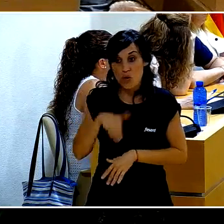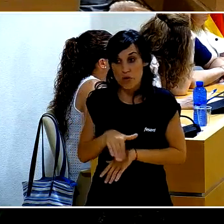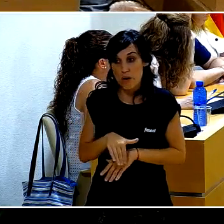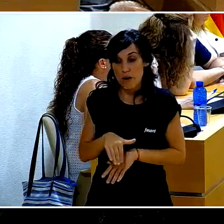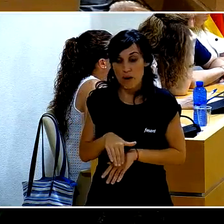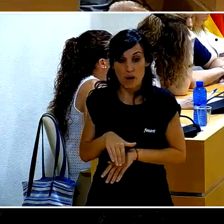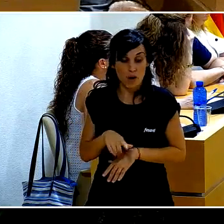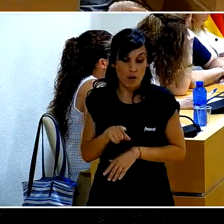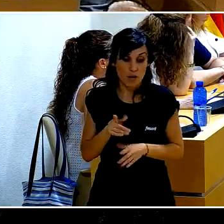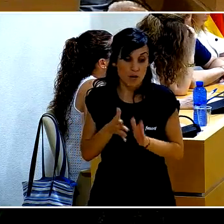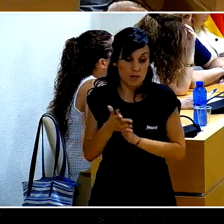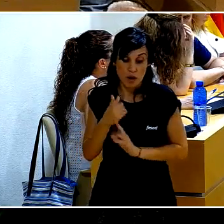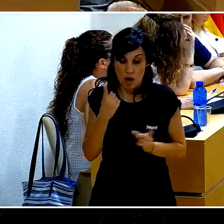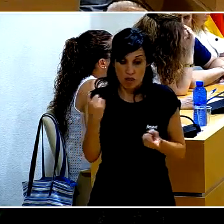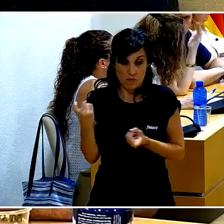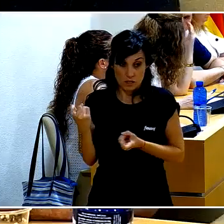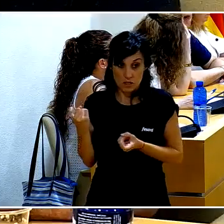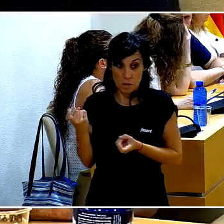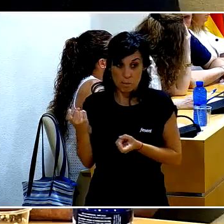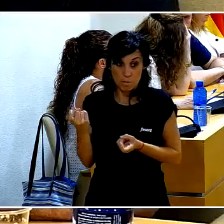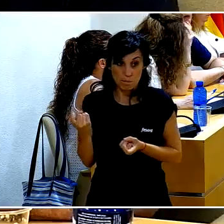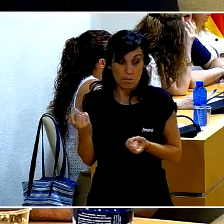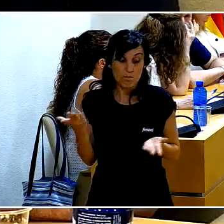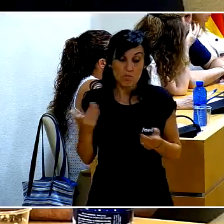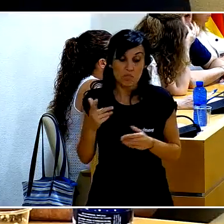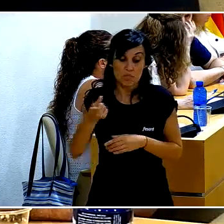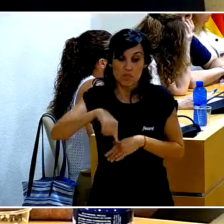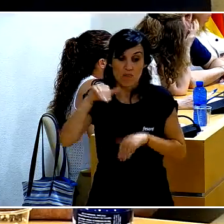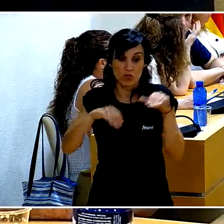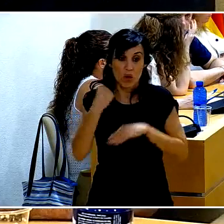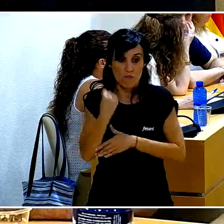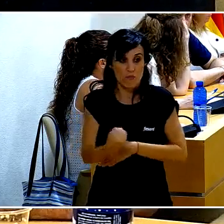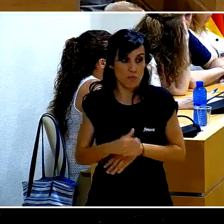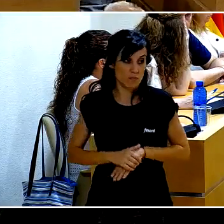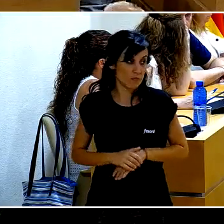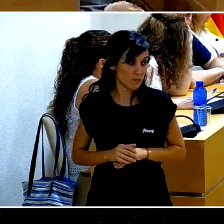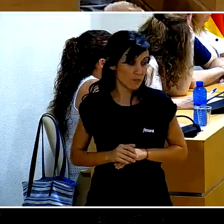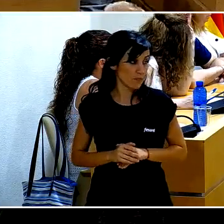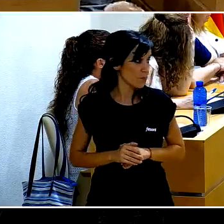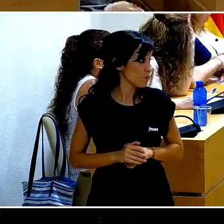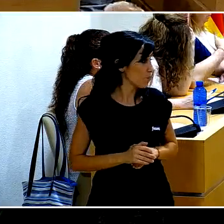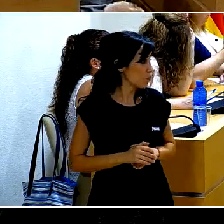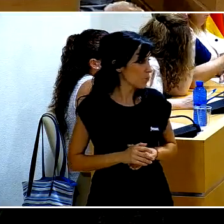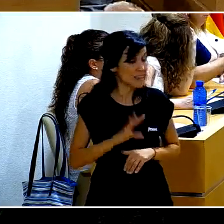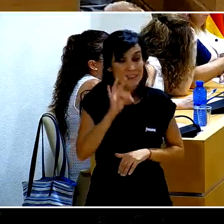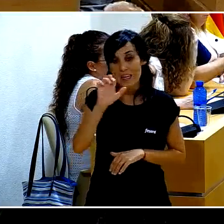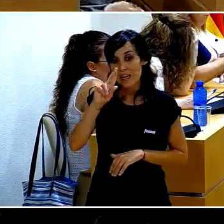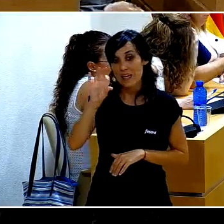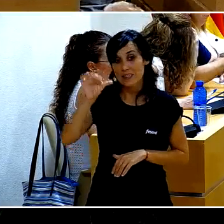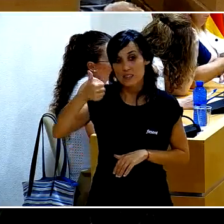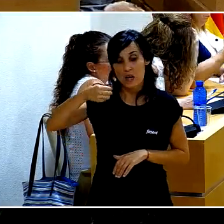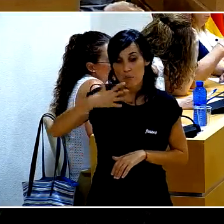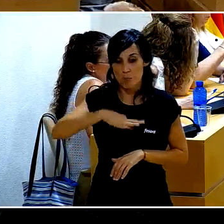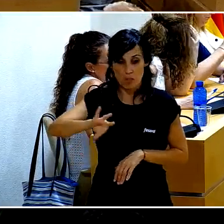és una cosa necessària i anem a votar a favor. Teresa Verdú, per Podeu.